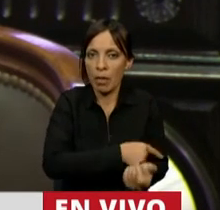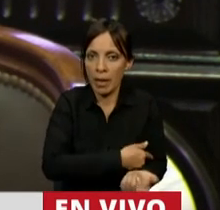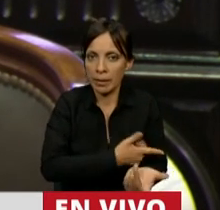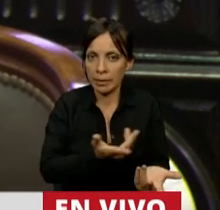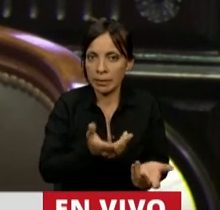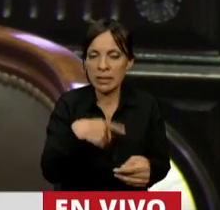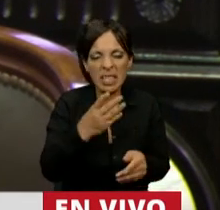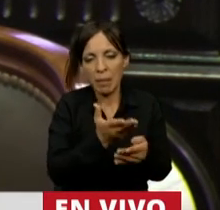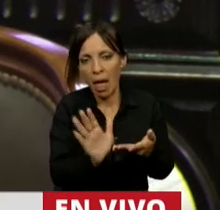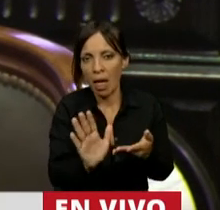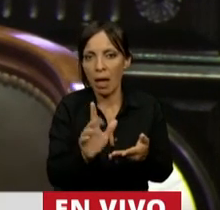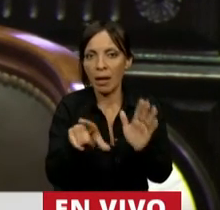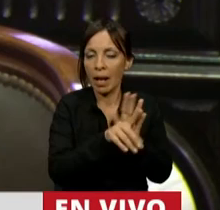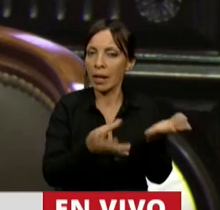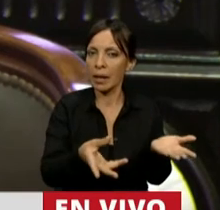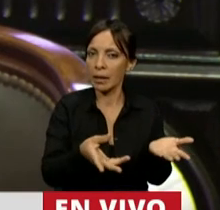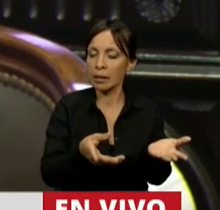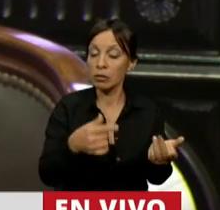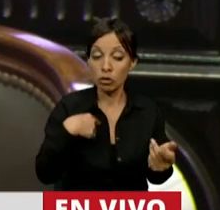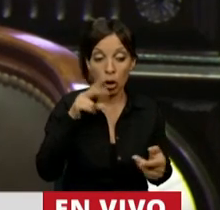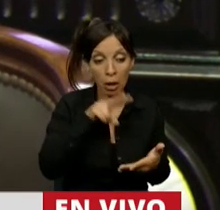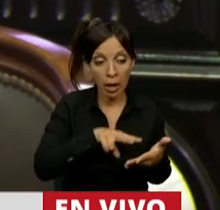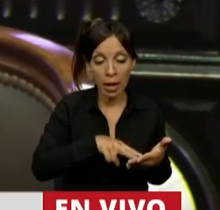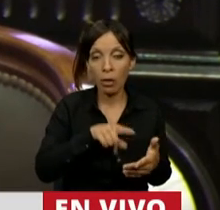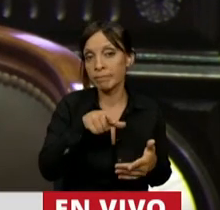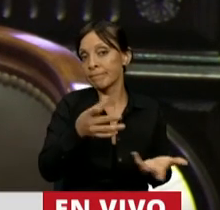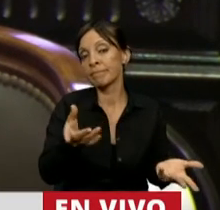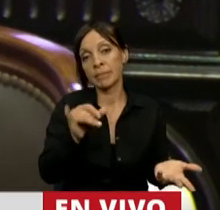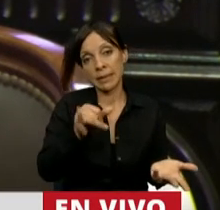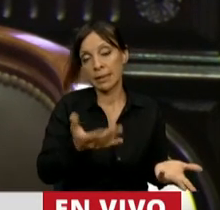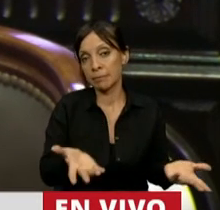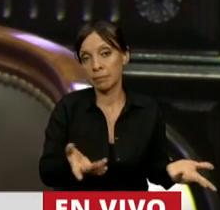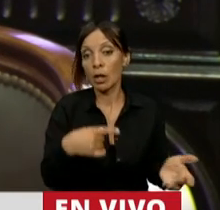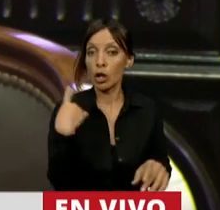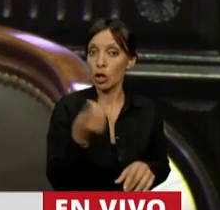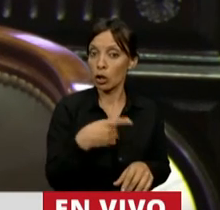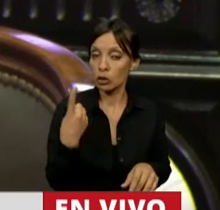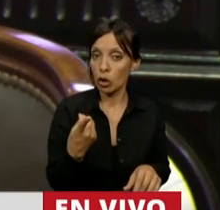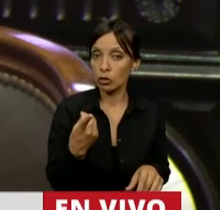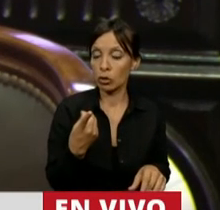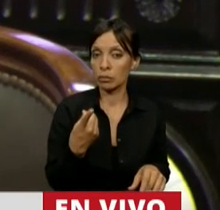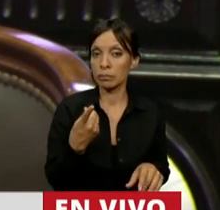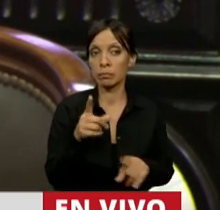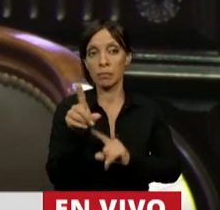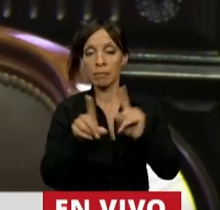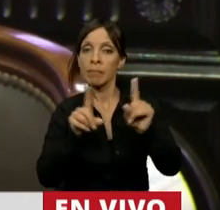legalidad. La verdad que en este caso coincido plenamente. Mientras nosotros tomamos